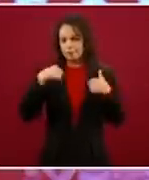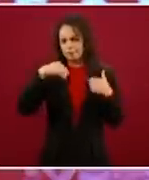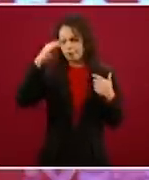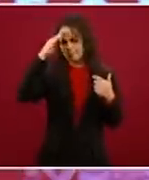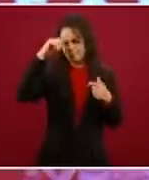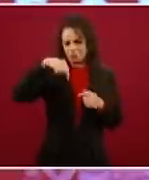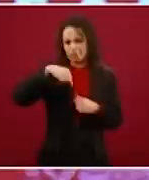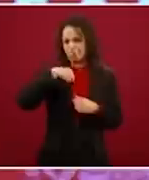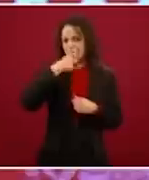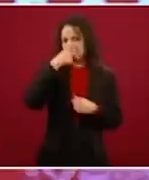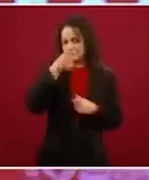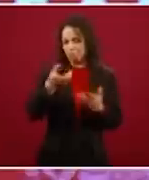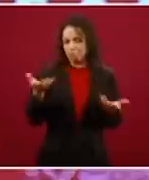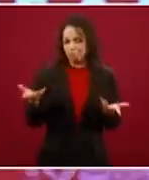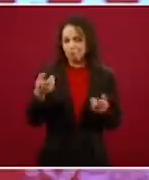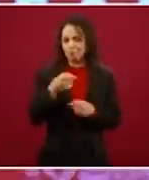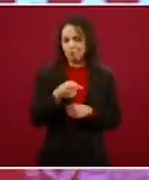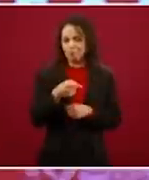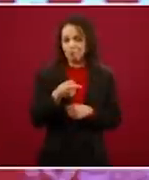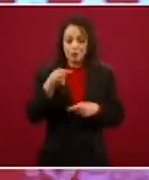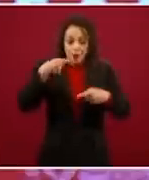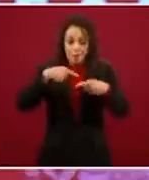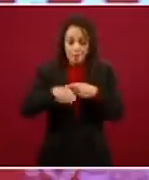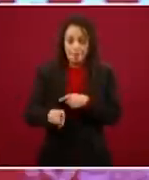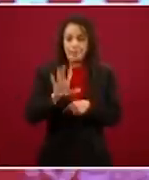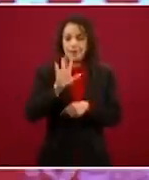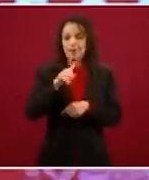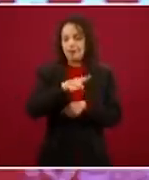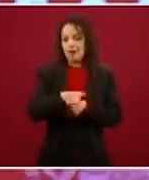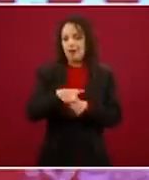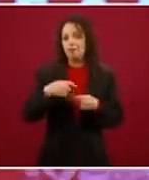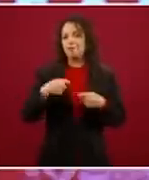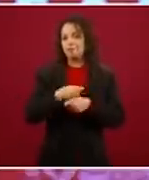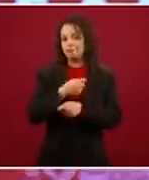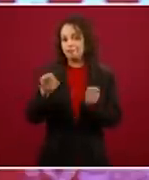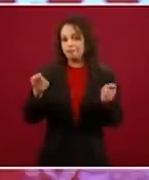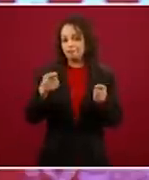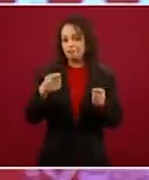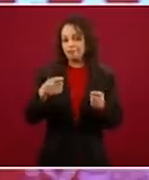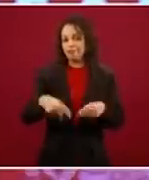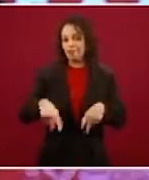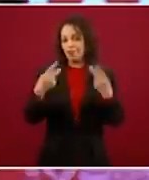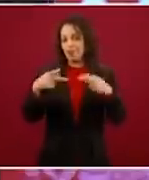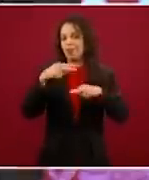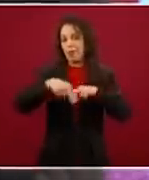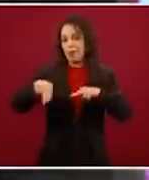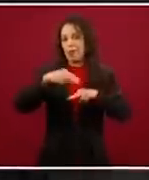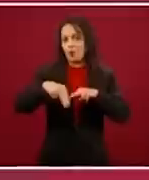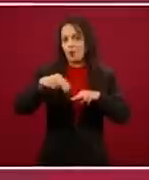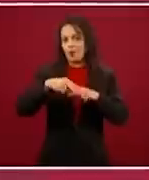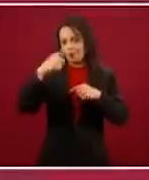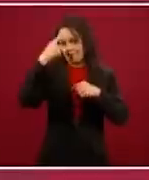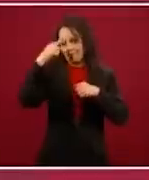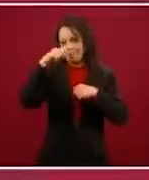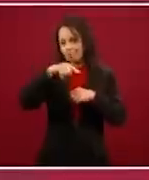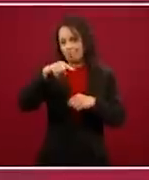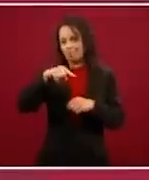aquí que se iban a empezar a distribuir los boletos. ¿Saben cuántos boletos se van